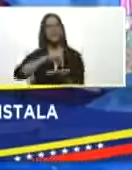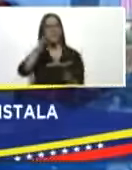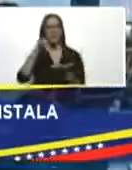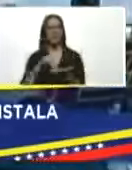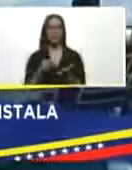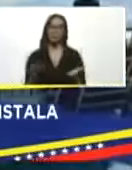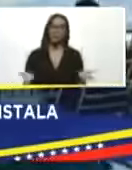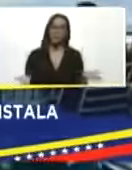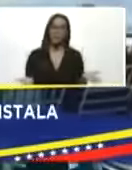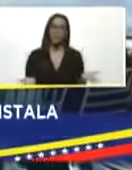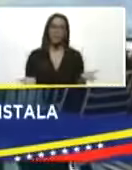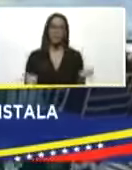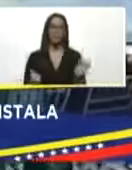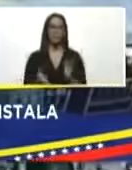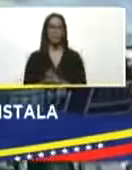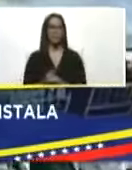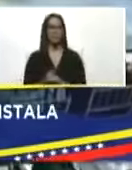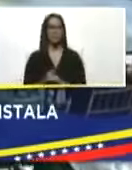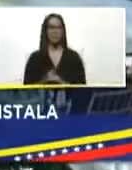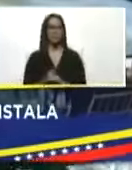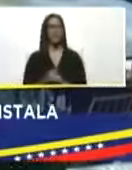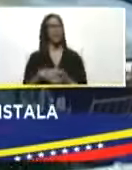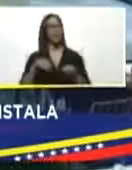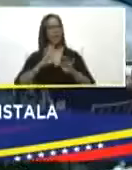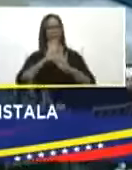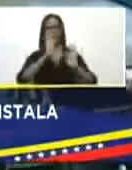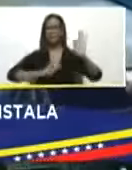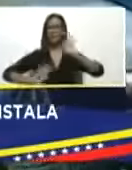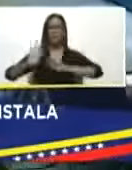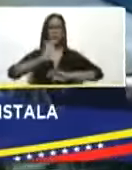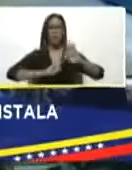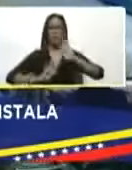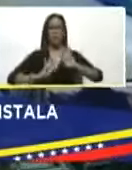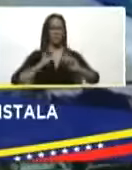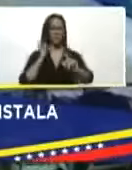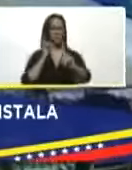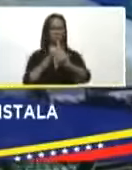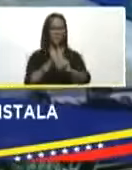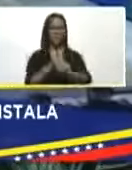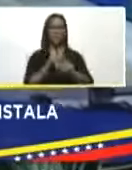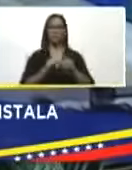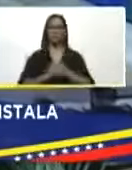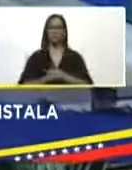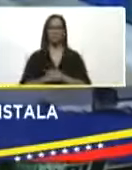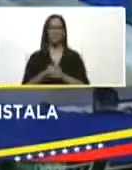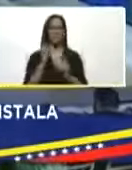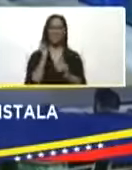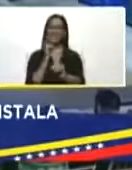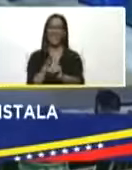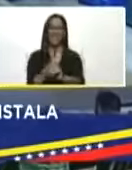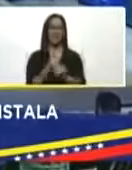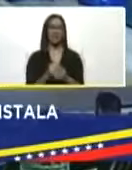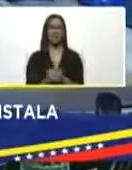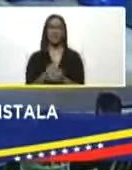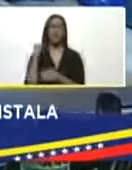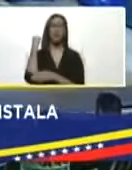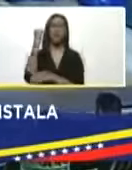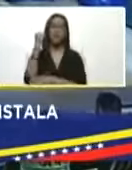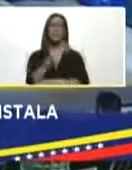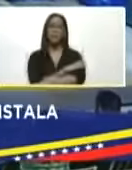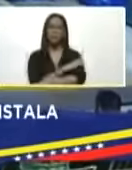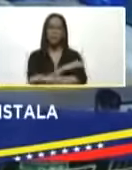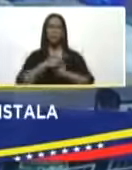tal. Es una fórmula automática, una ecuación directa. Triunfo para la